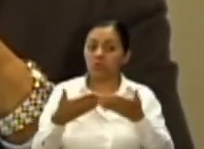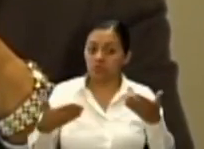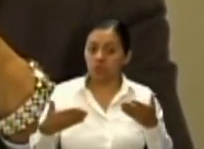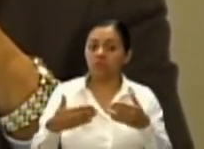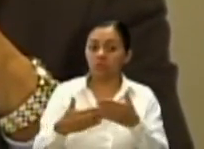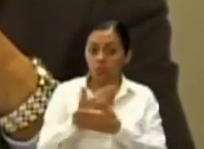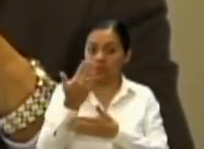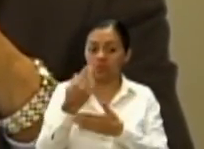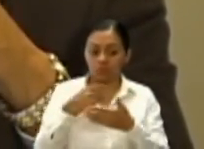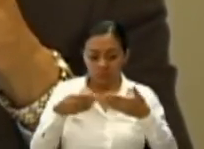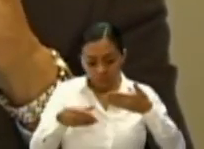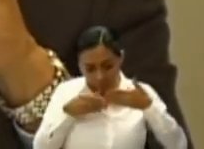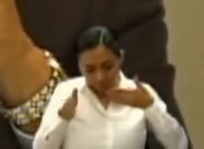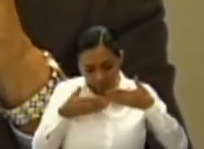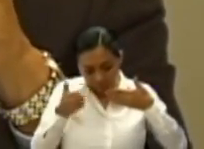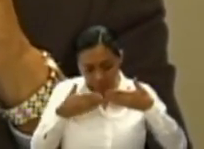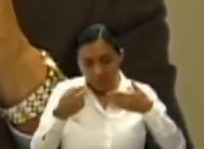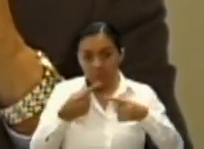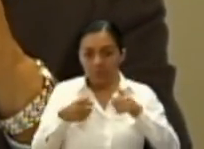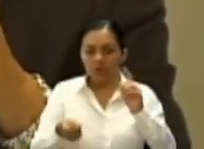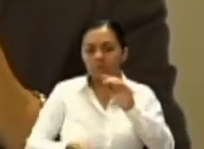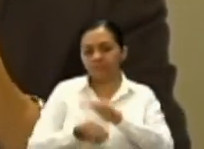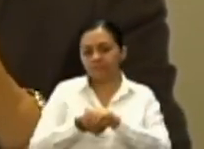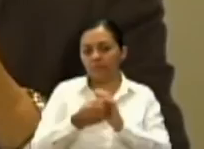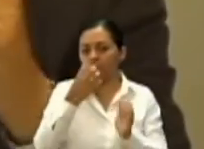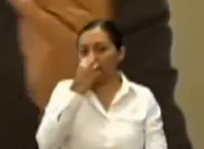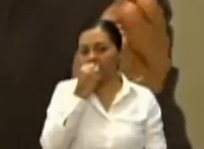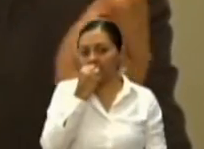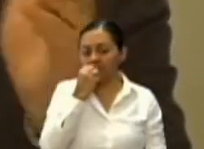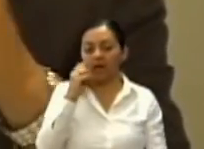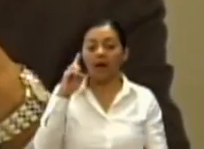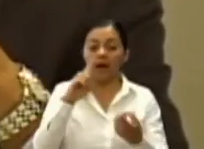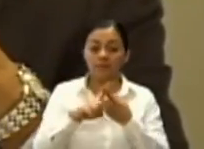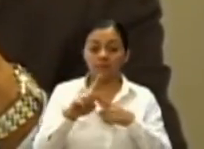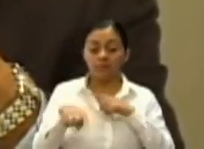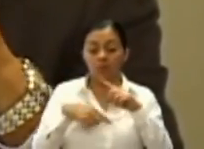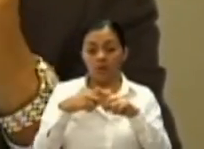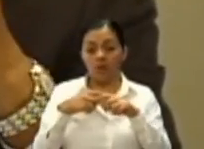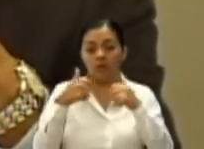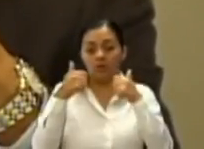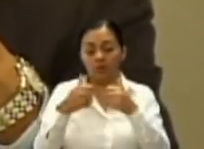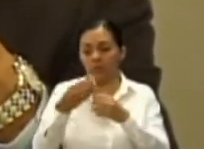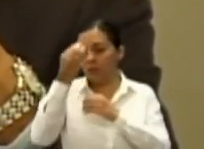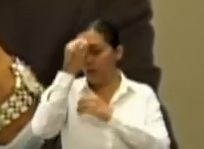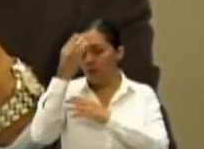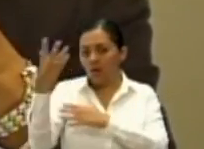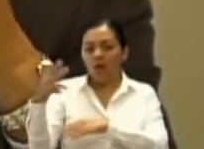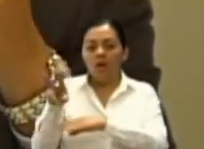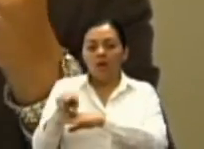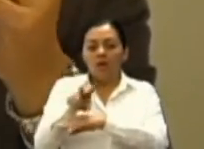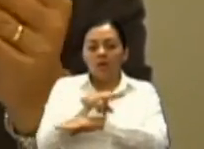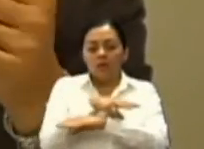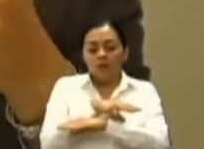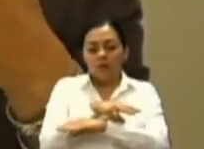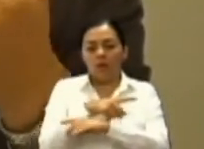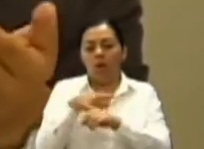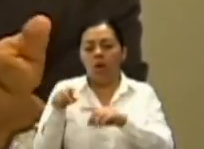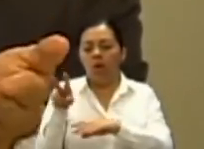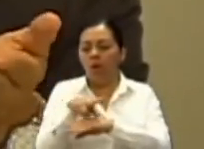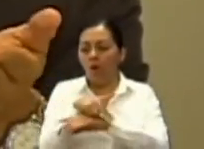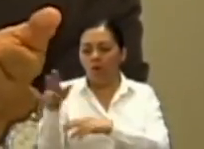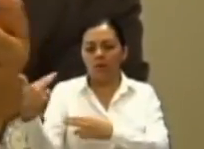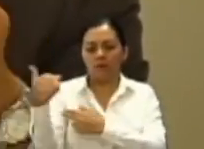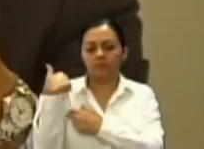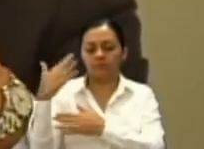pero se deberán guardar la confidencialidad y pasar todas esas cosas esa información a fiscalía porque esa fiscalía que le